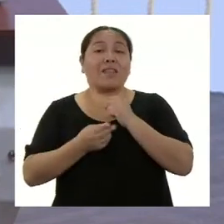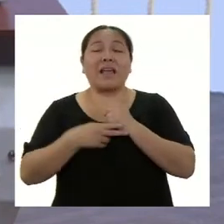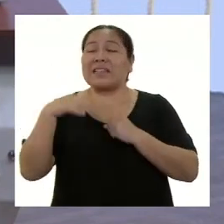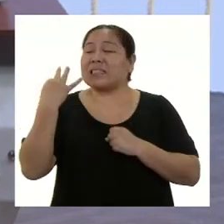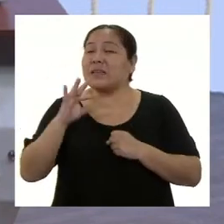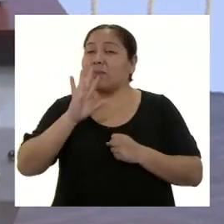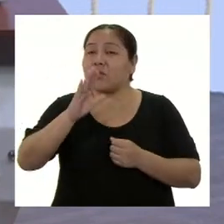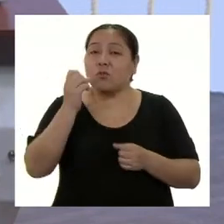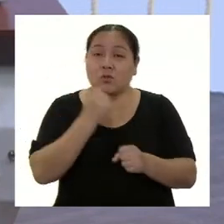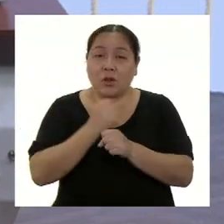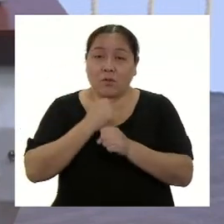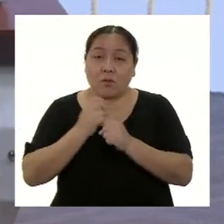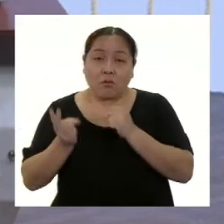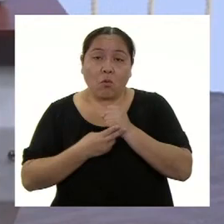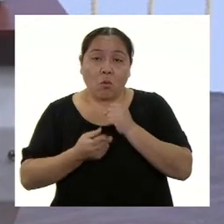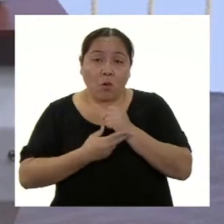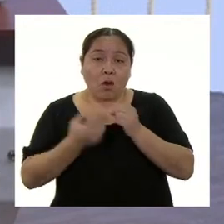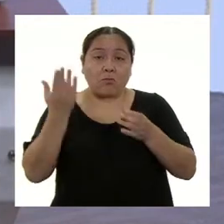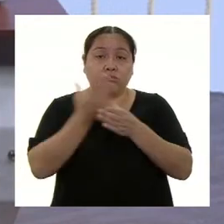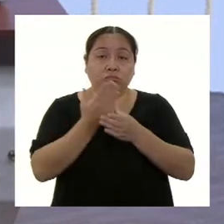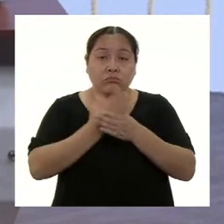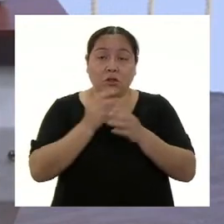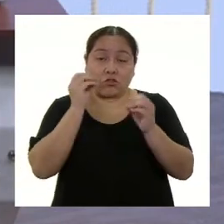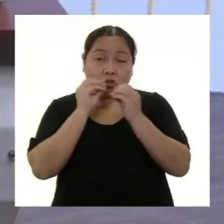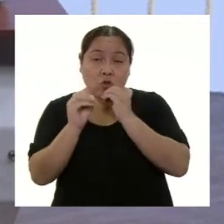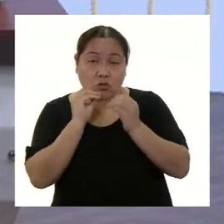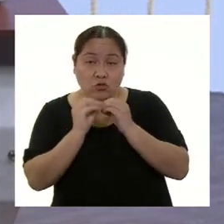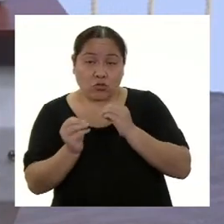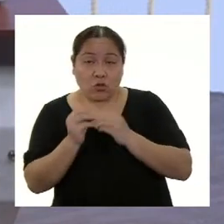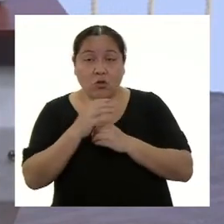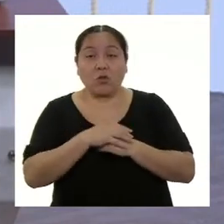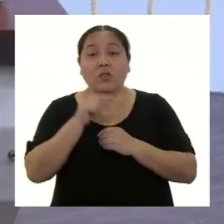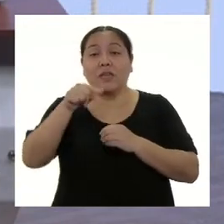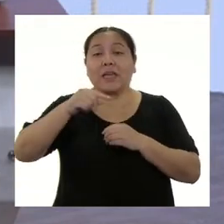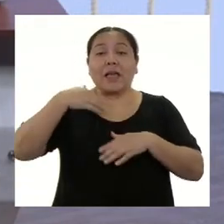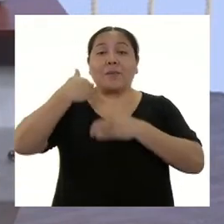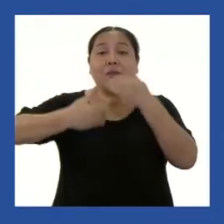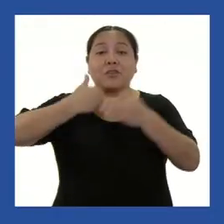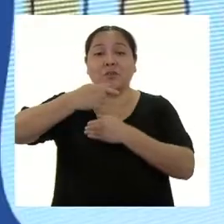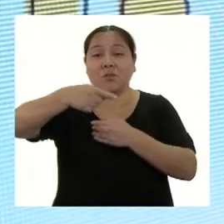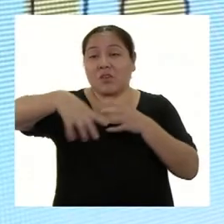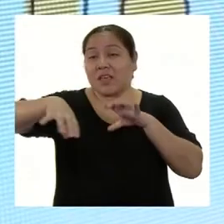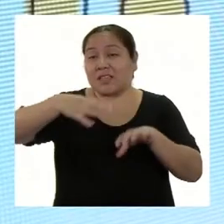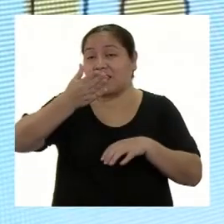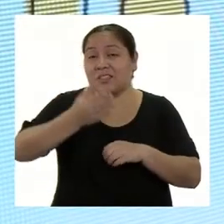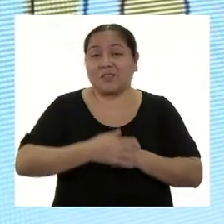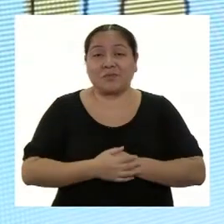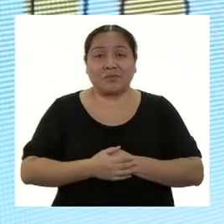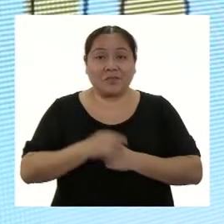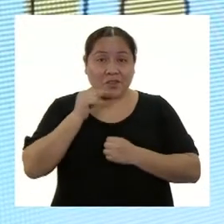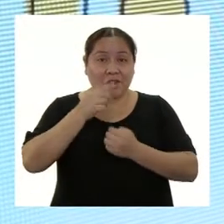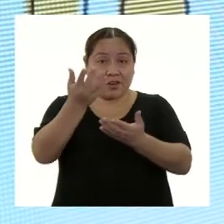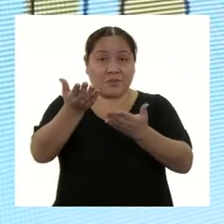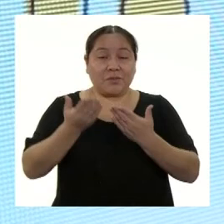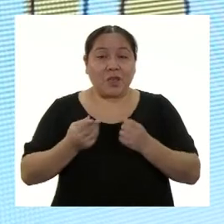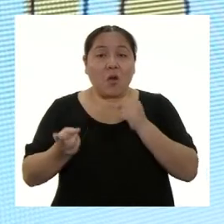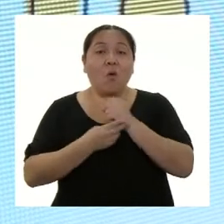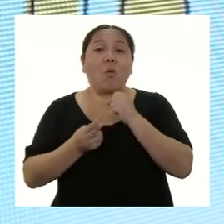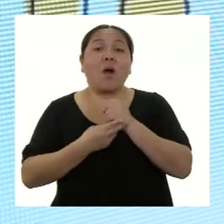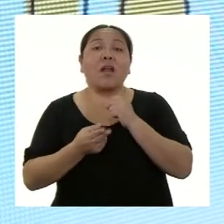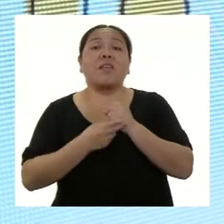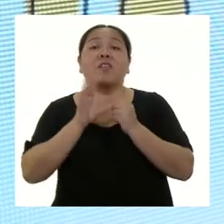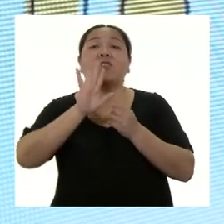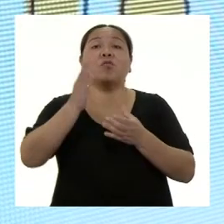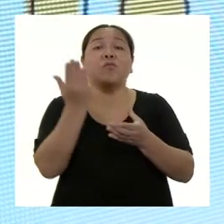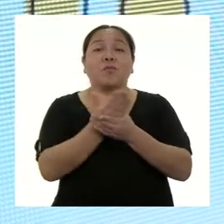sus trabajos, la solución de los retos planteados y el procedimiento realizado. Los invitamos a guardarlos en sus